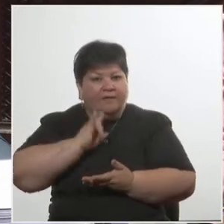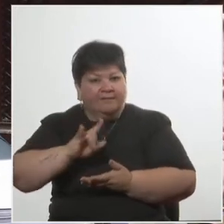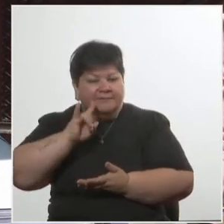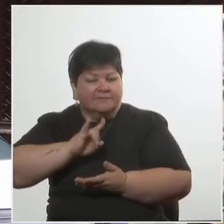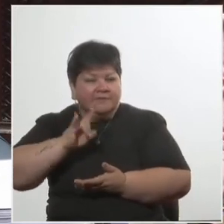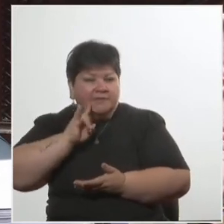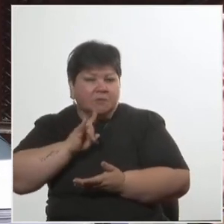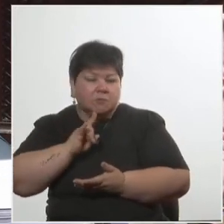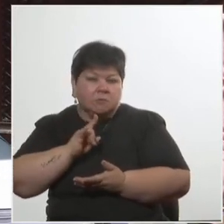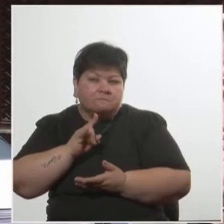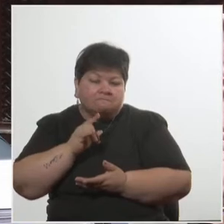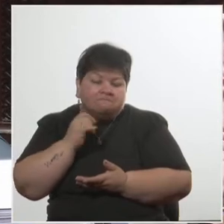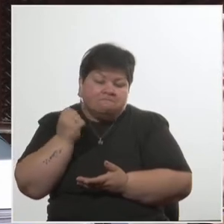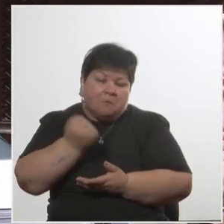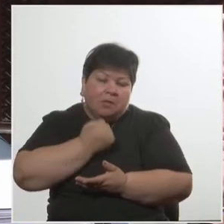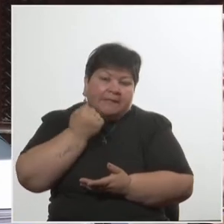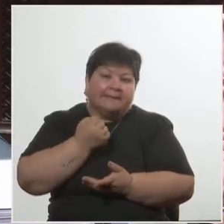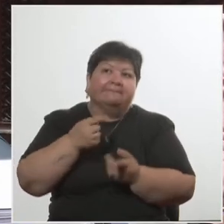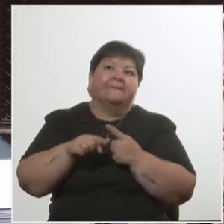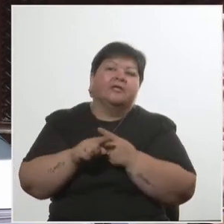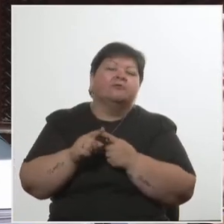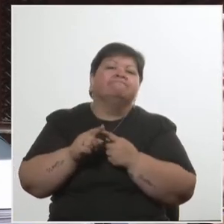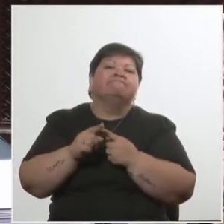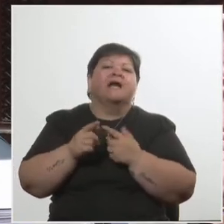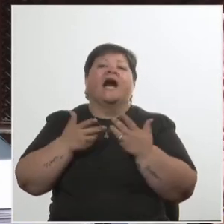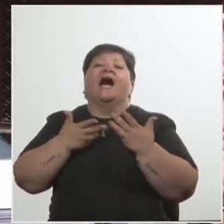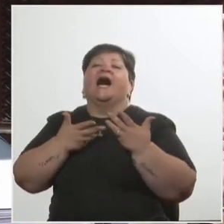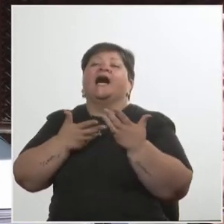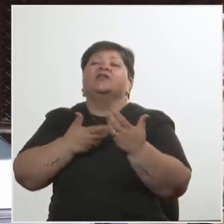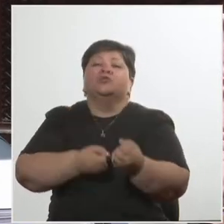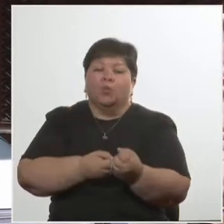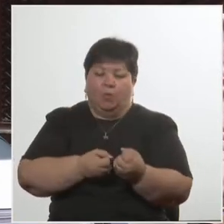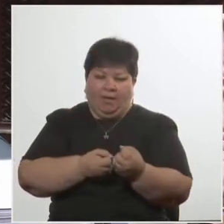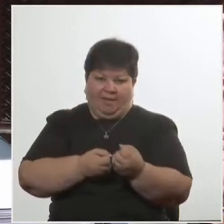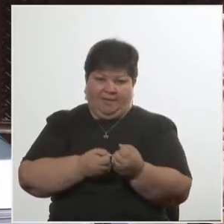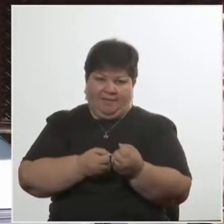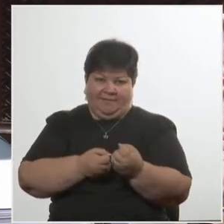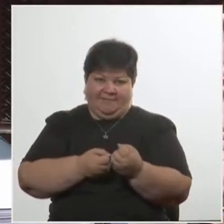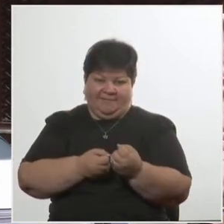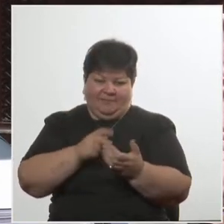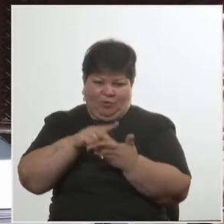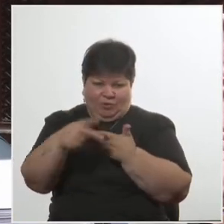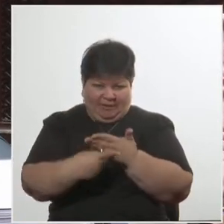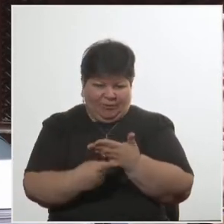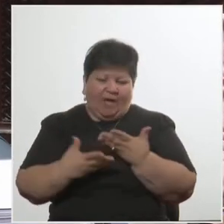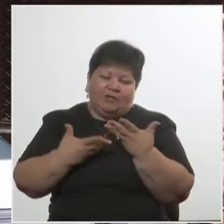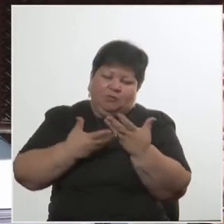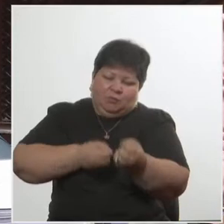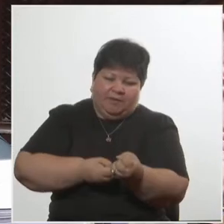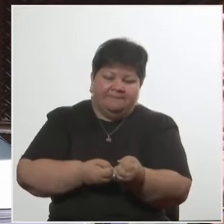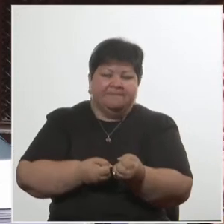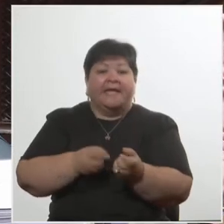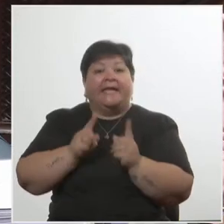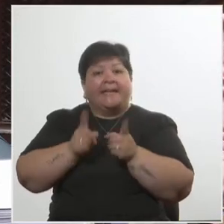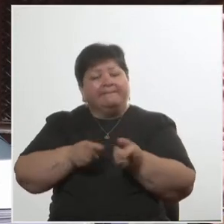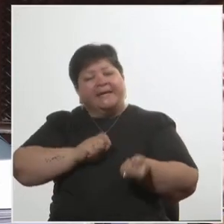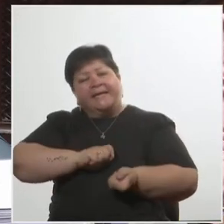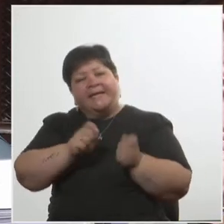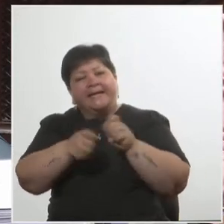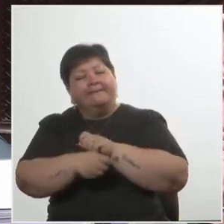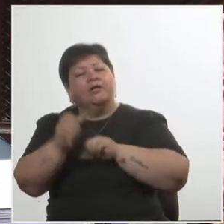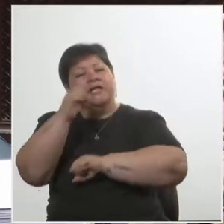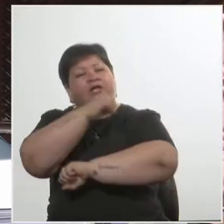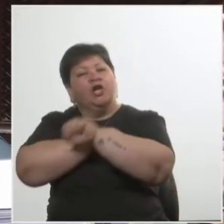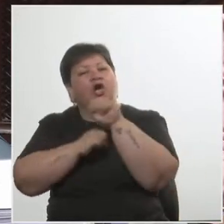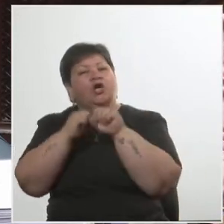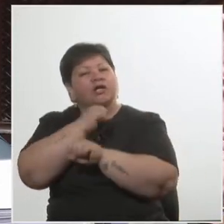elevados Pero obviamente este proyecto seguramente puede apuntalar una línea importante y la línea importante es el cambio tecnológico en el en